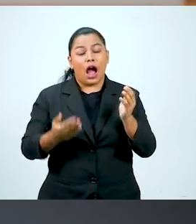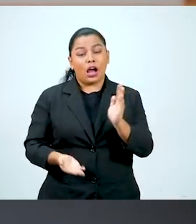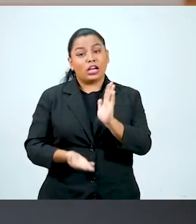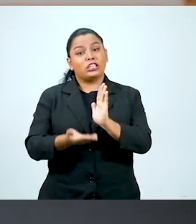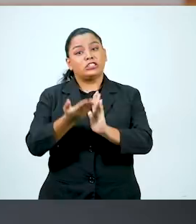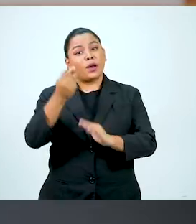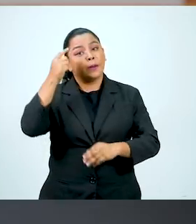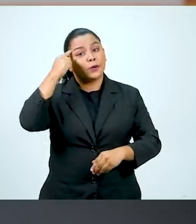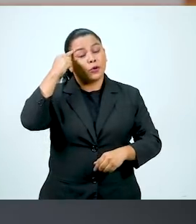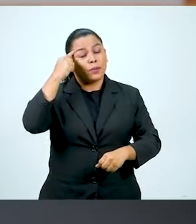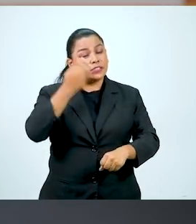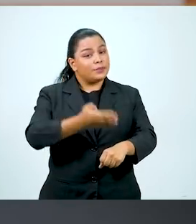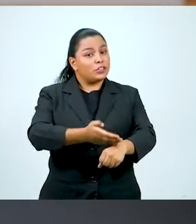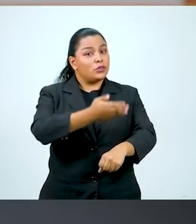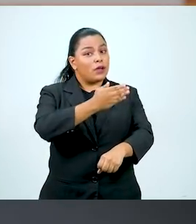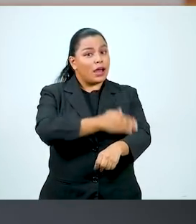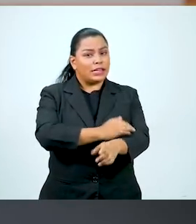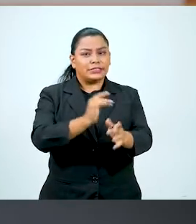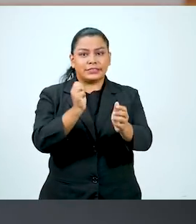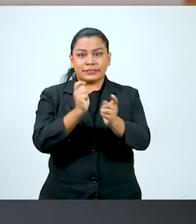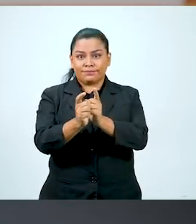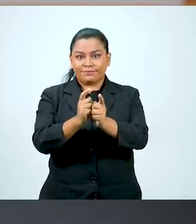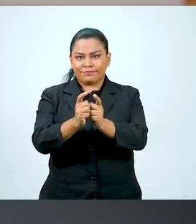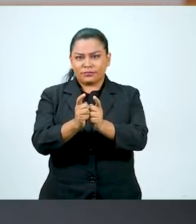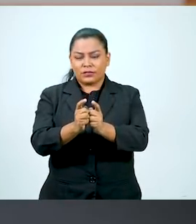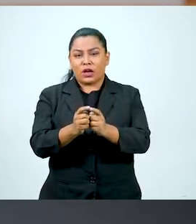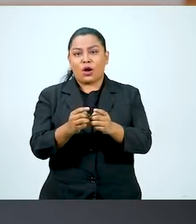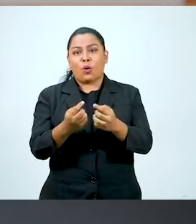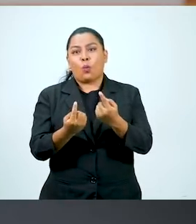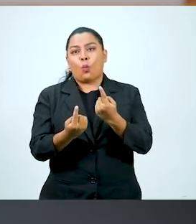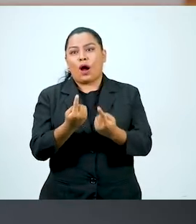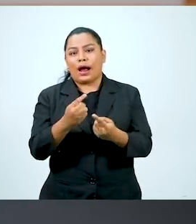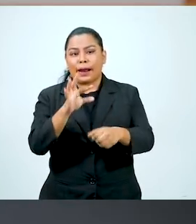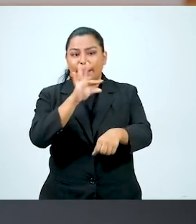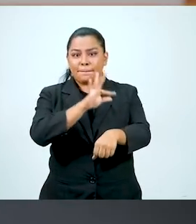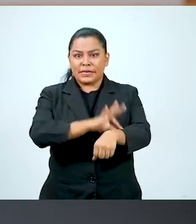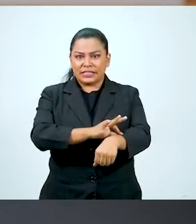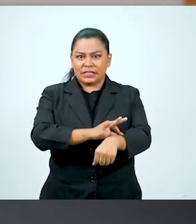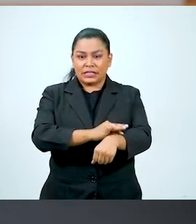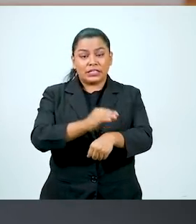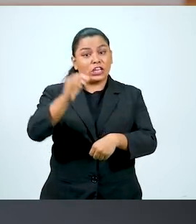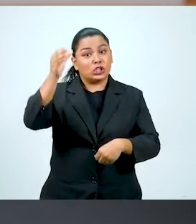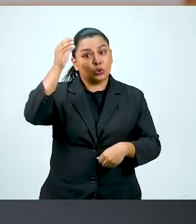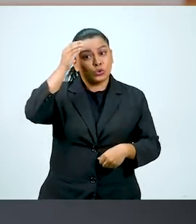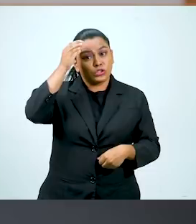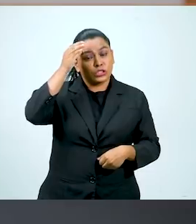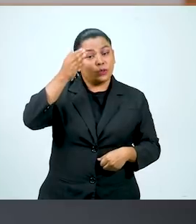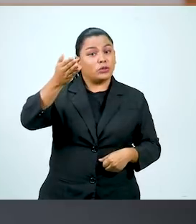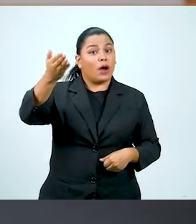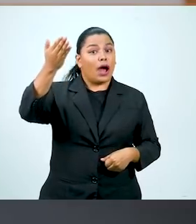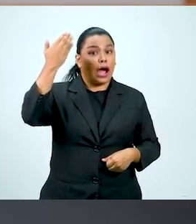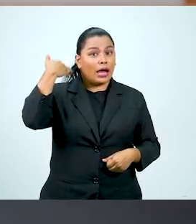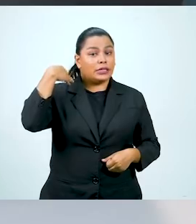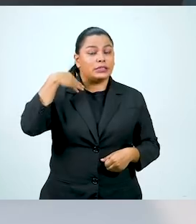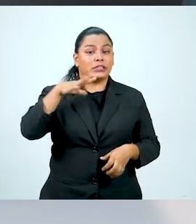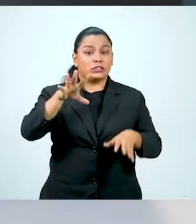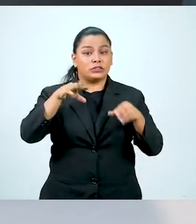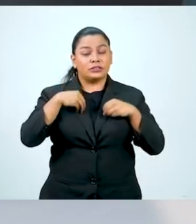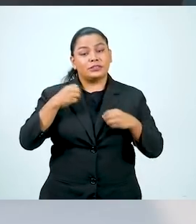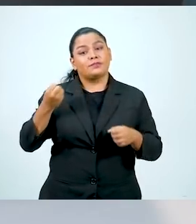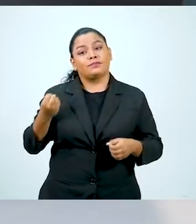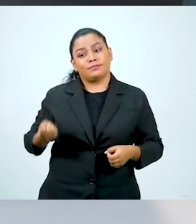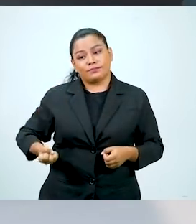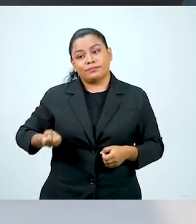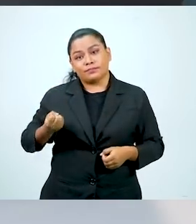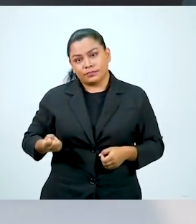la anticipación corresponde a la conexión con las experiencias y conocimientos del estudiantado. En